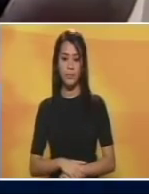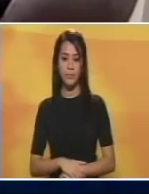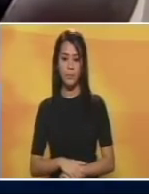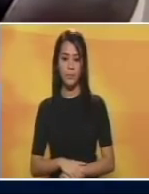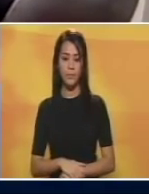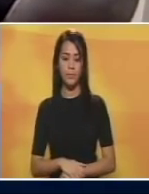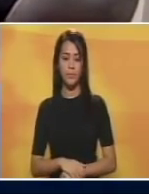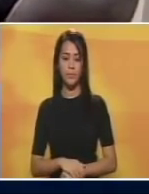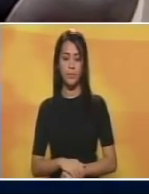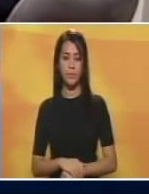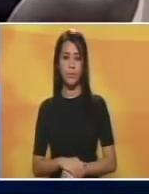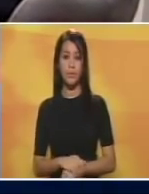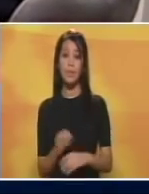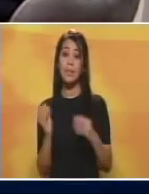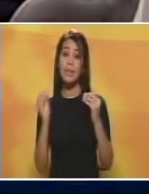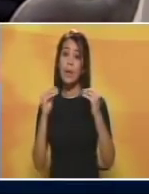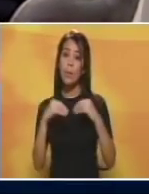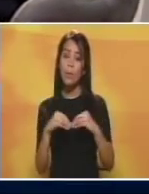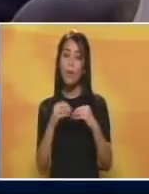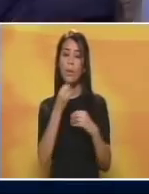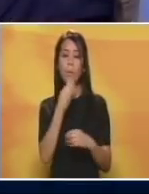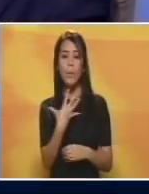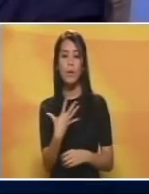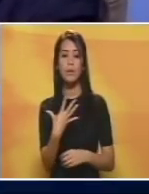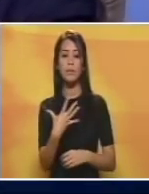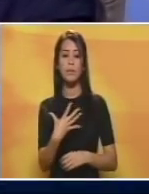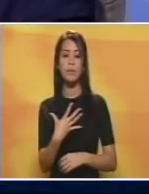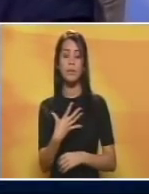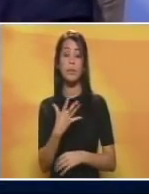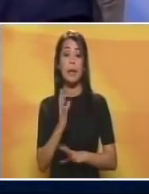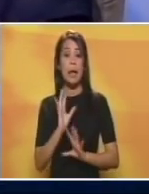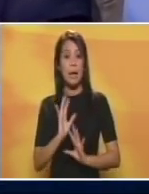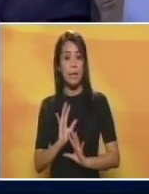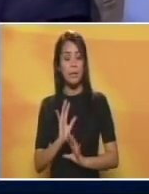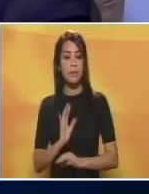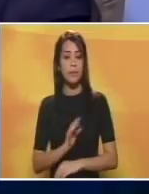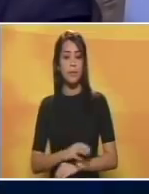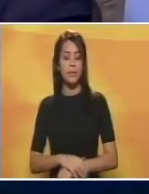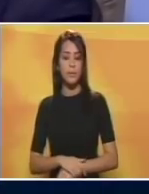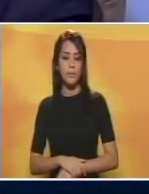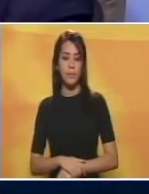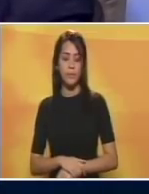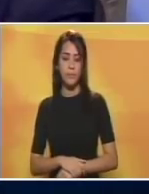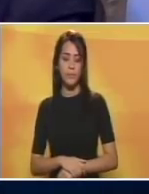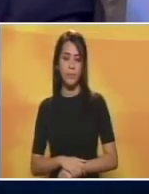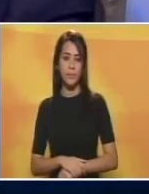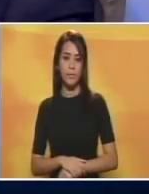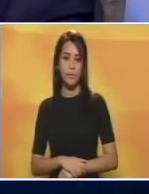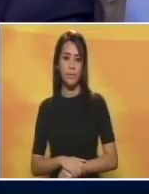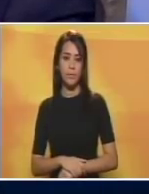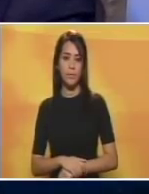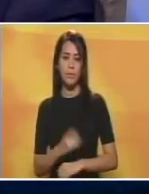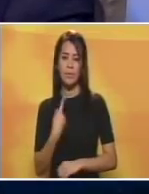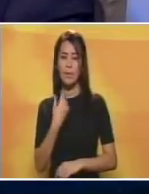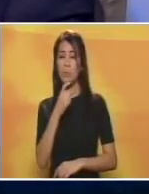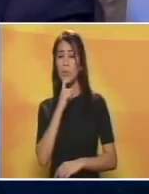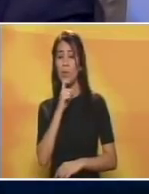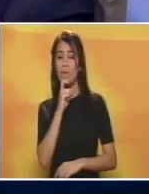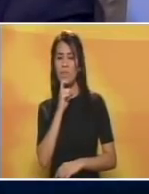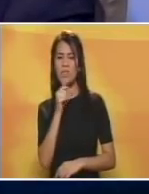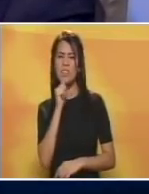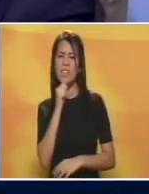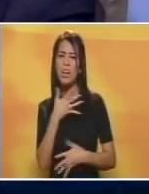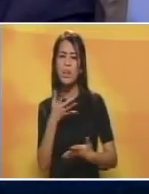en la convicción además de que era un acuerdo bueno. Desde luego, quien puso en ese momento más dificultades